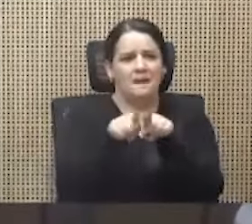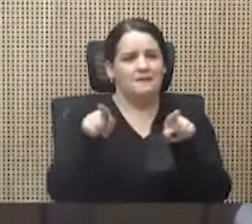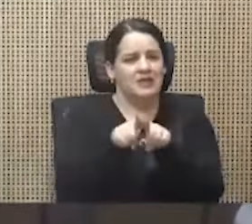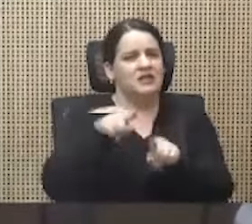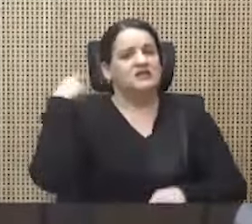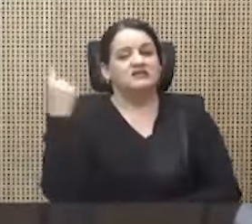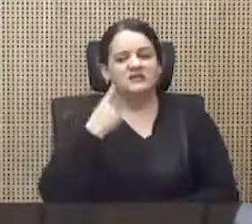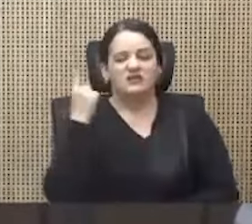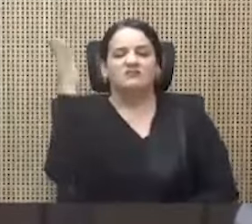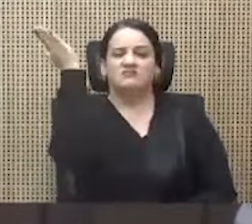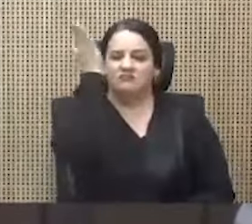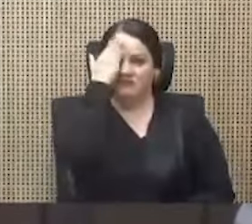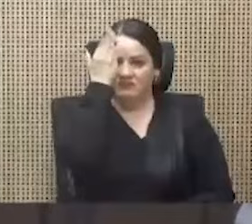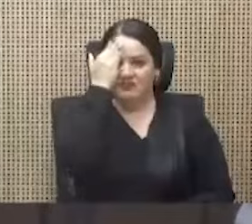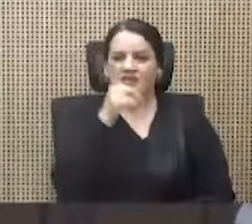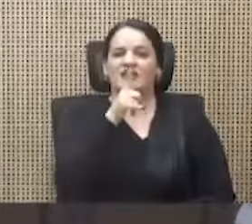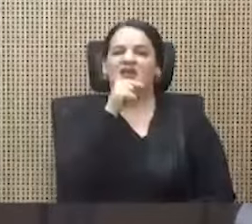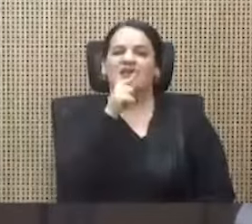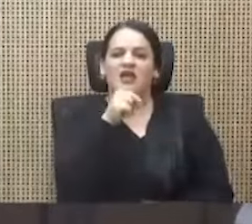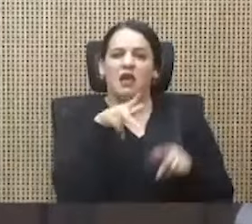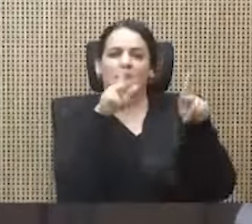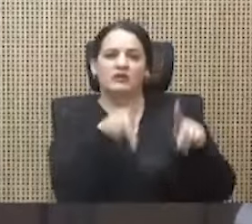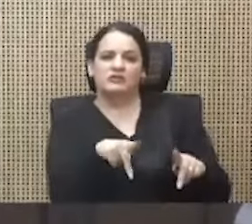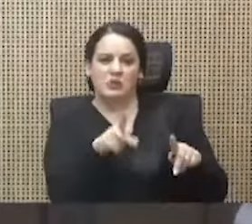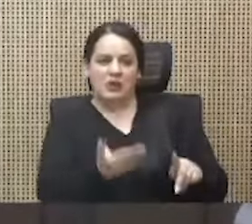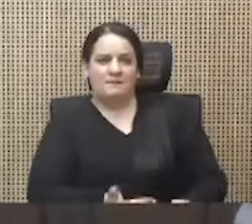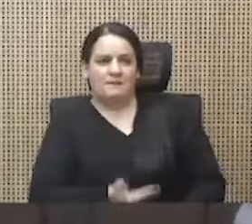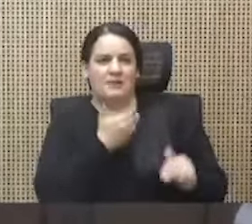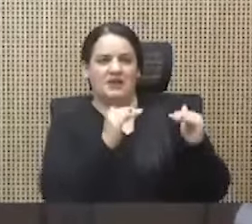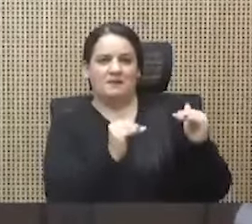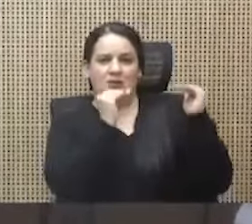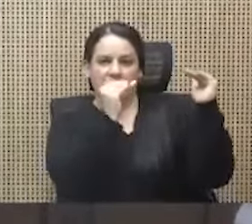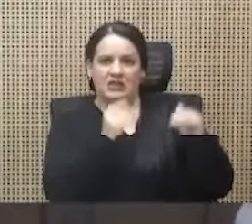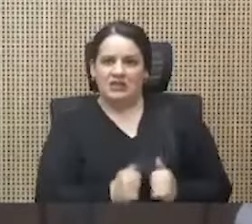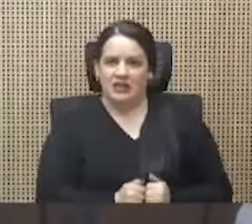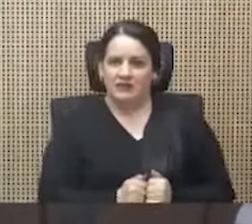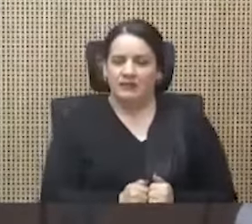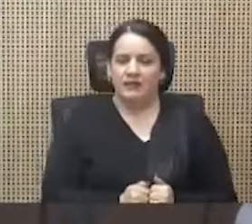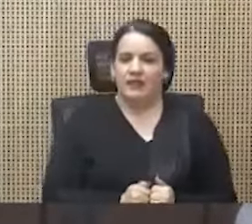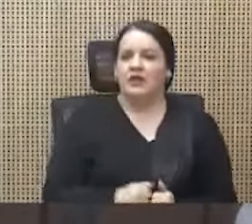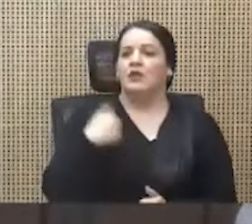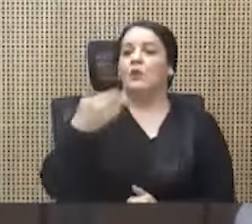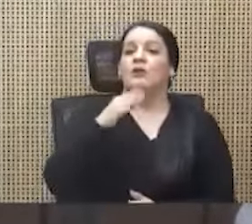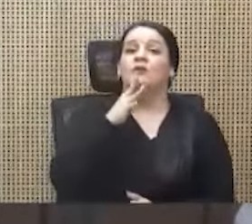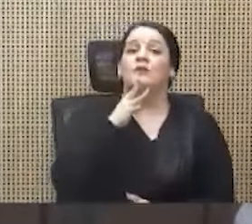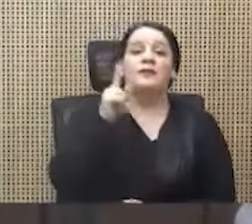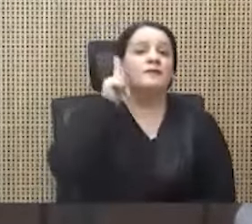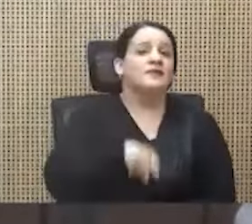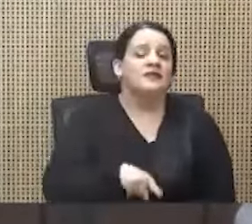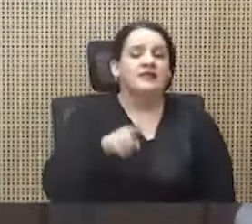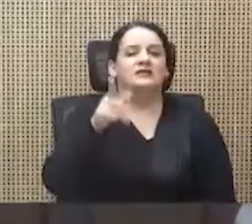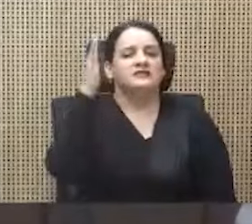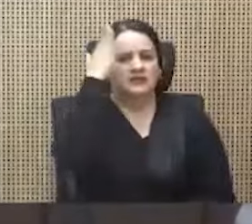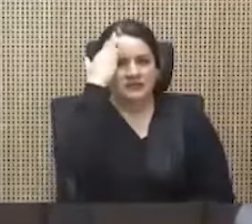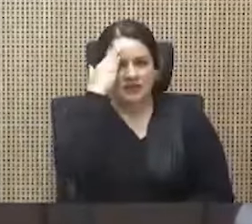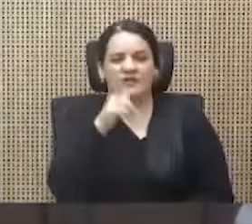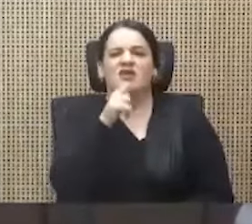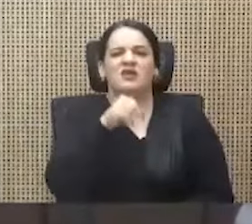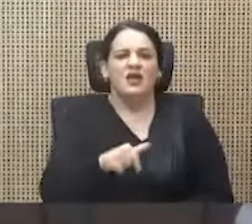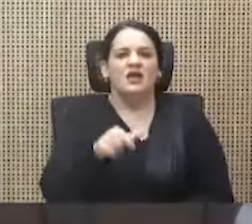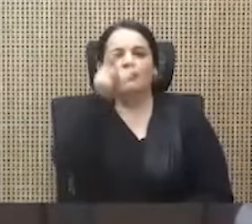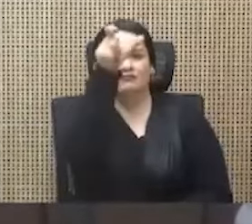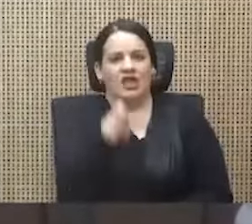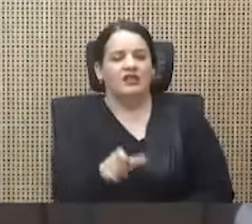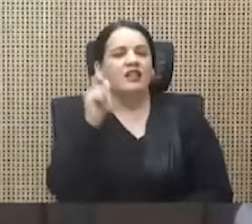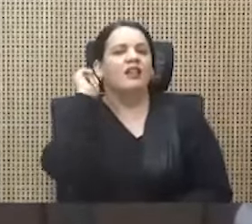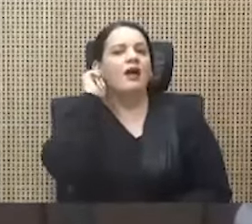se sabe quién es prepotente. Y cuando se habla de mentiras, siempre se sabe quién es la mentirosa. Así